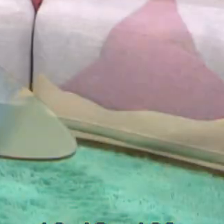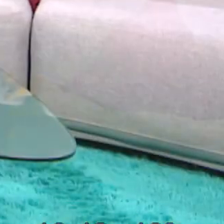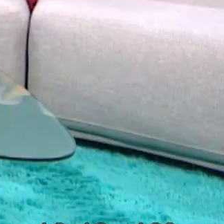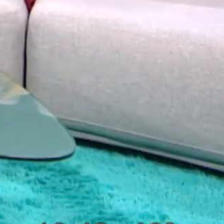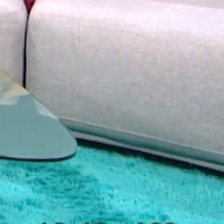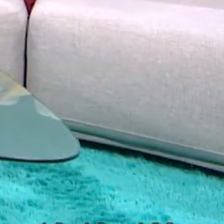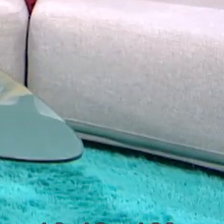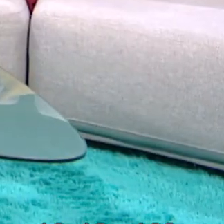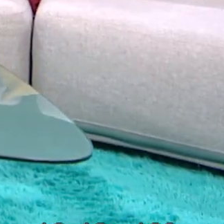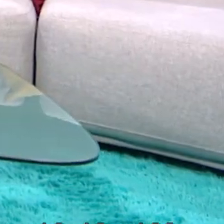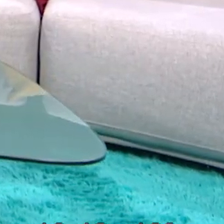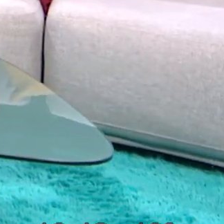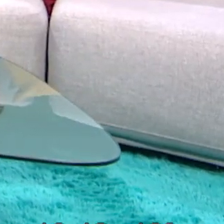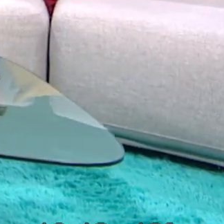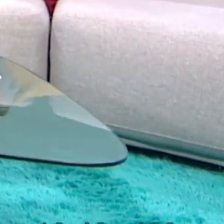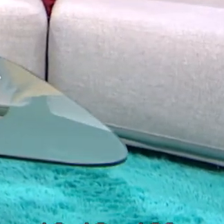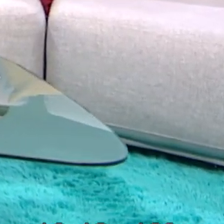trenza esperanza?